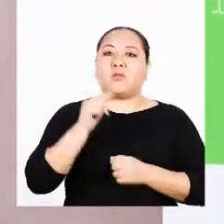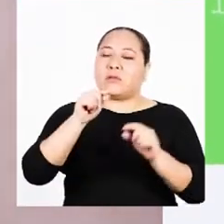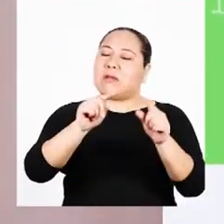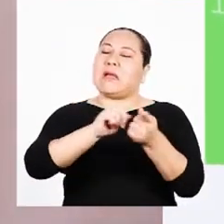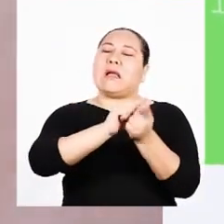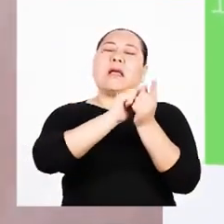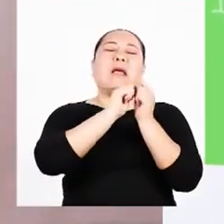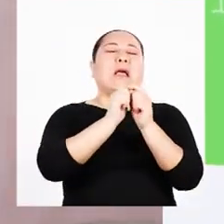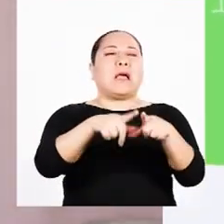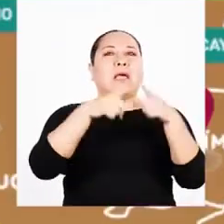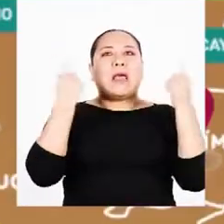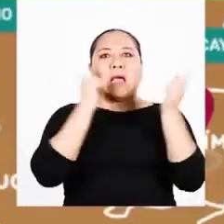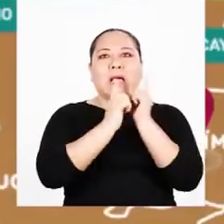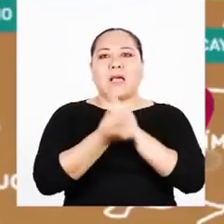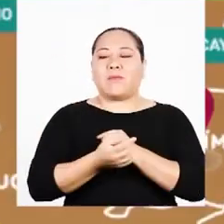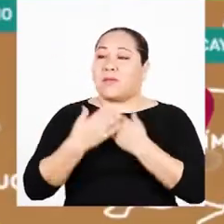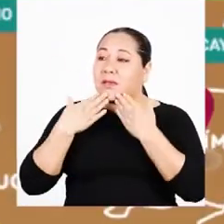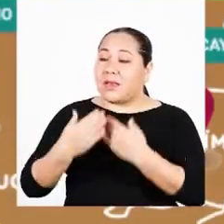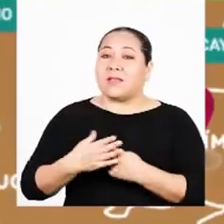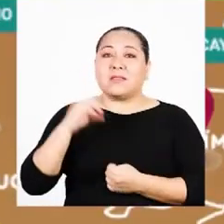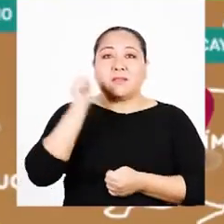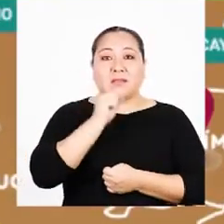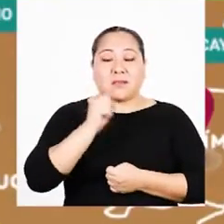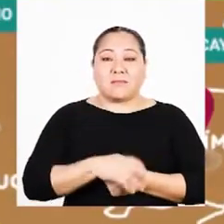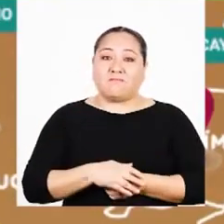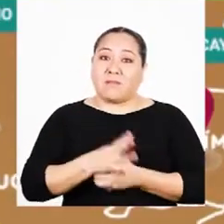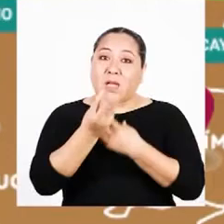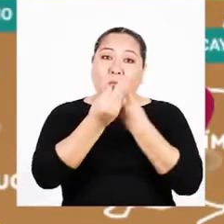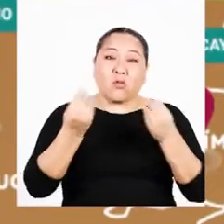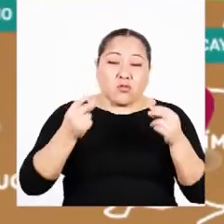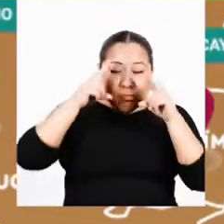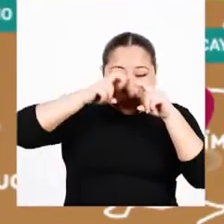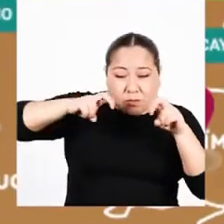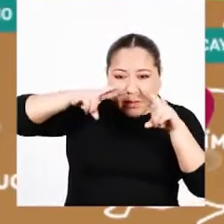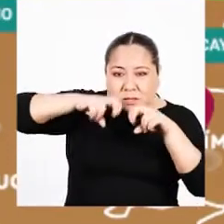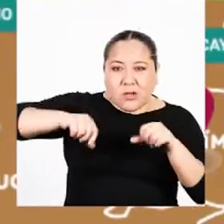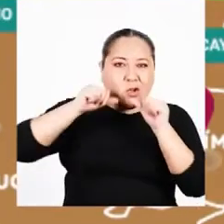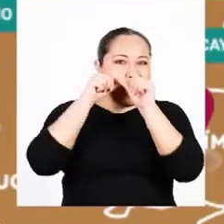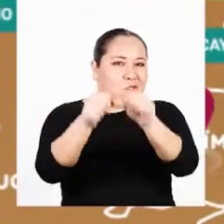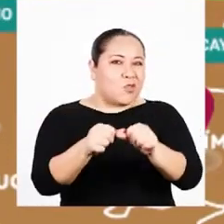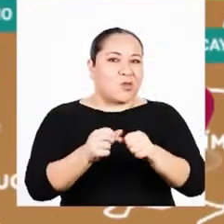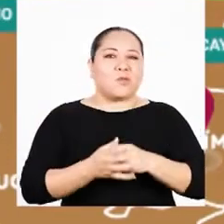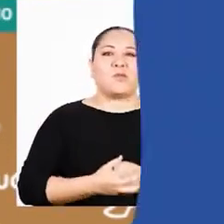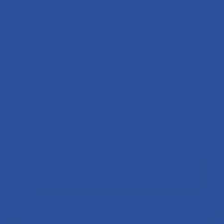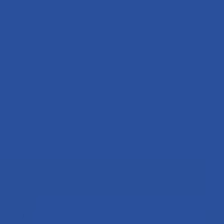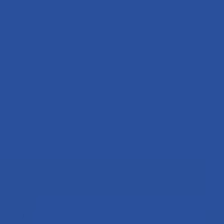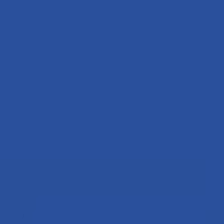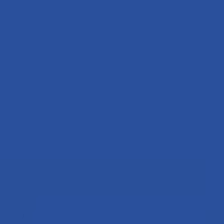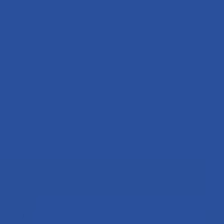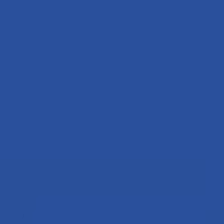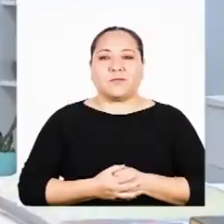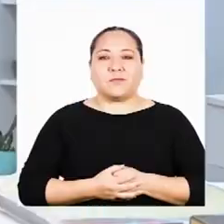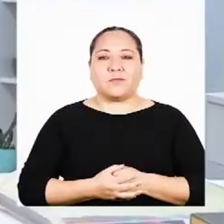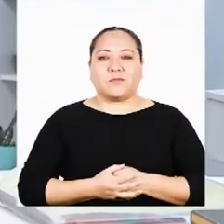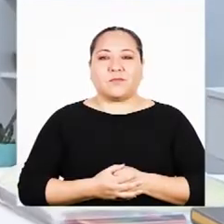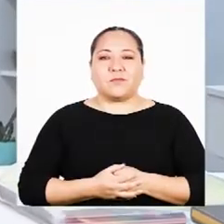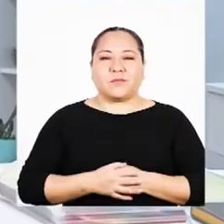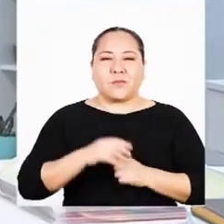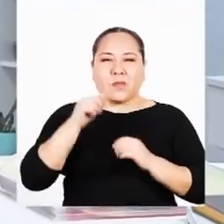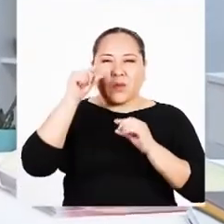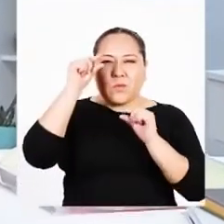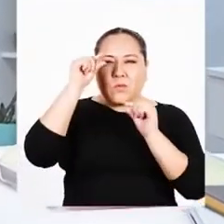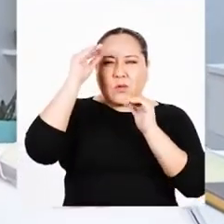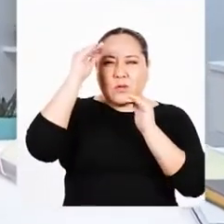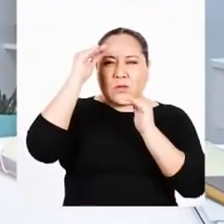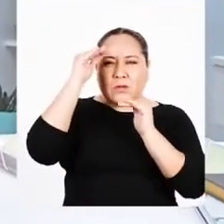un gran cambio. Gracias. Aún tenemos muchísimo por indagar. Continuemos. Un